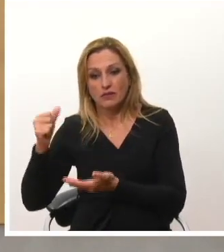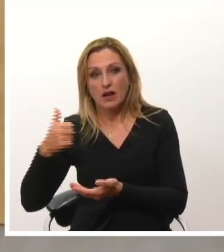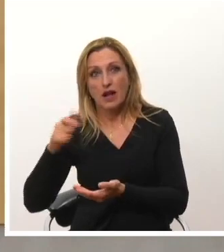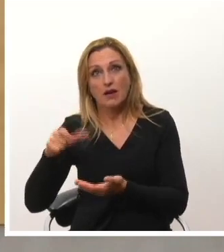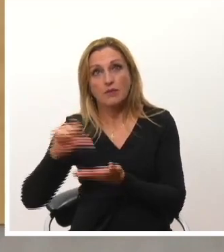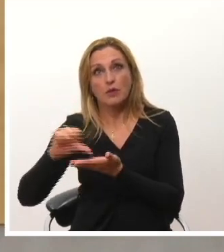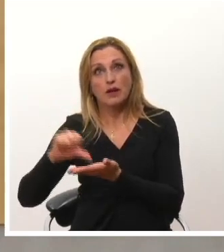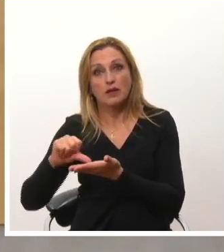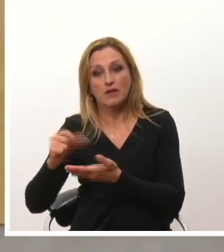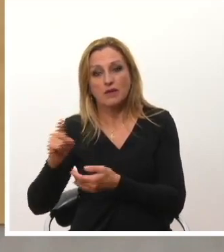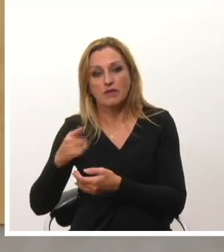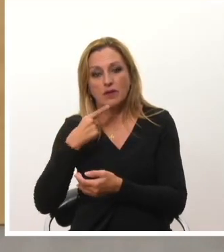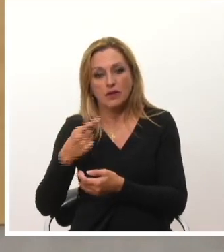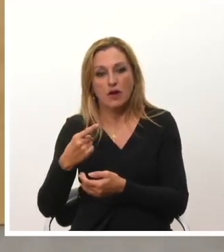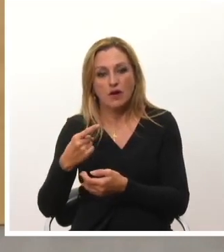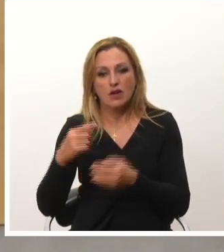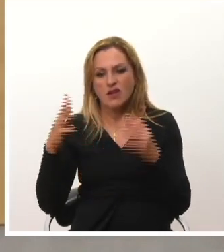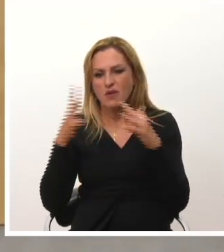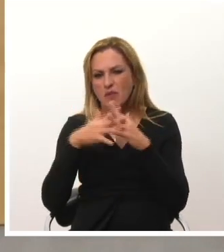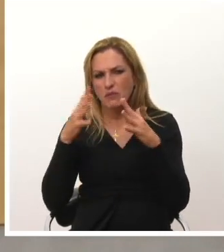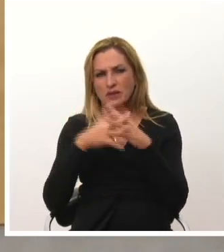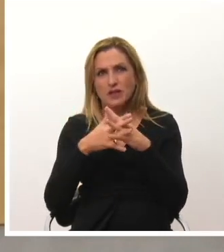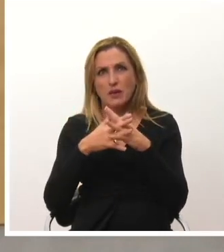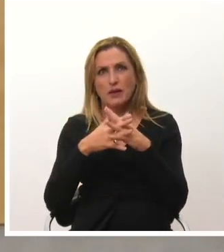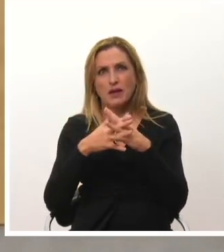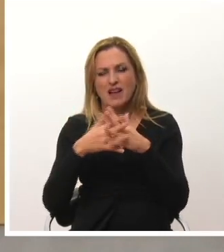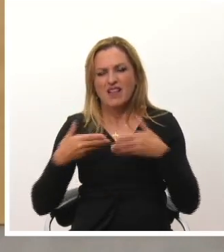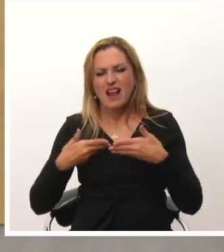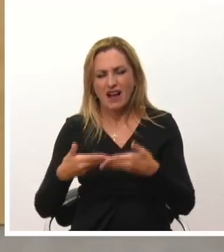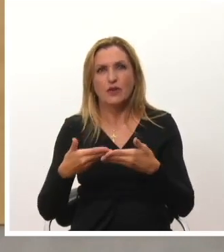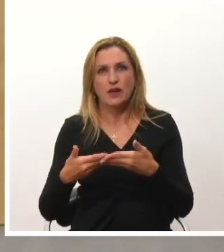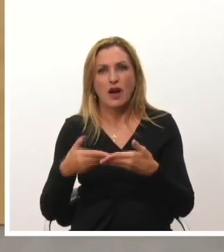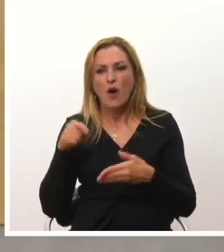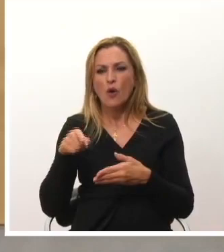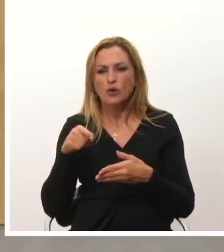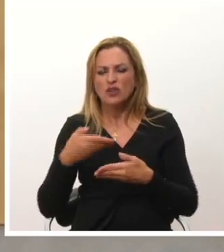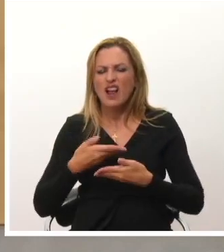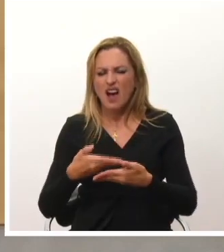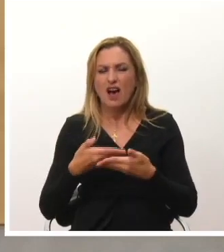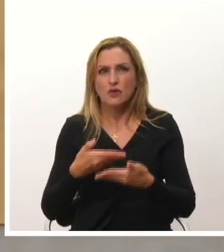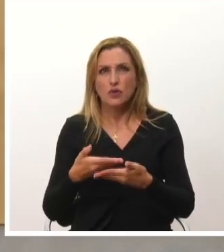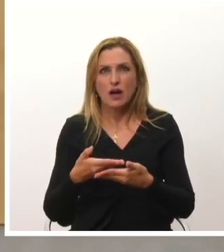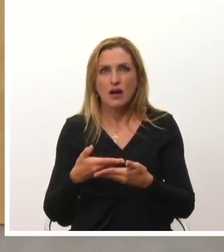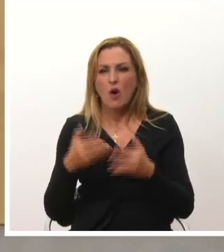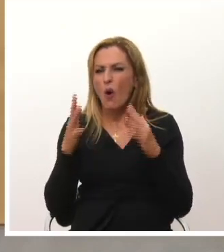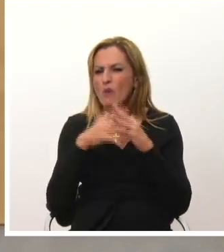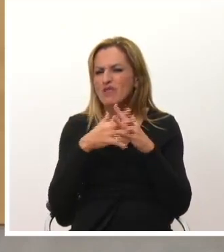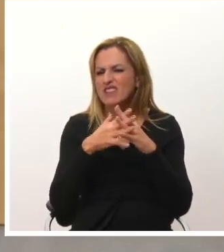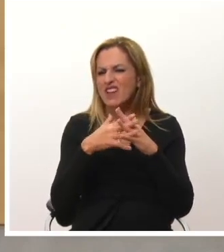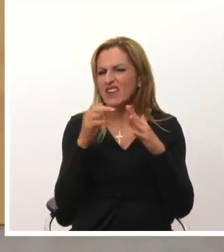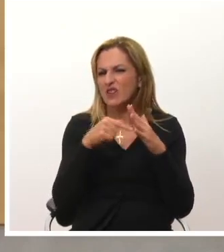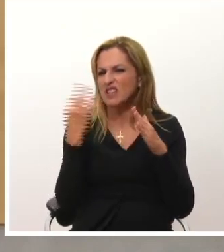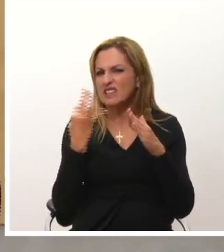para hablar de las ayudas muy fuerte muy fuerte usted sabe lo que está diciendo de las ayudas que es un pesebre que son